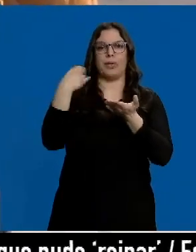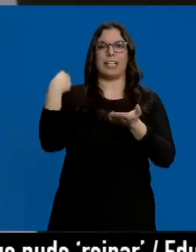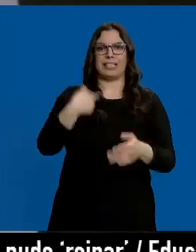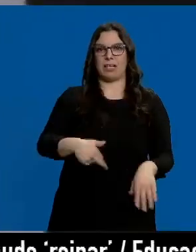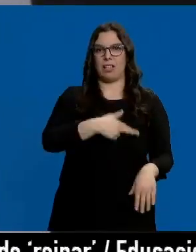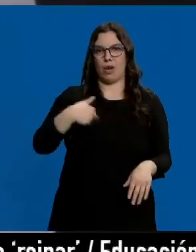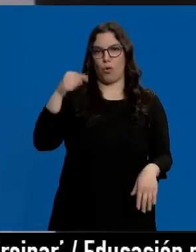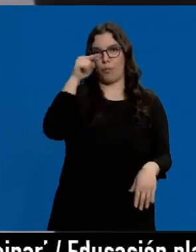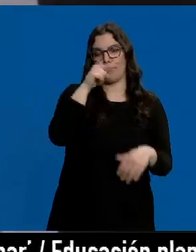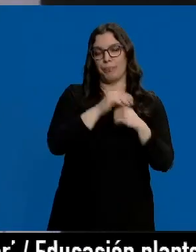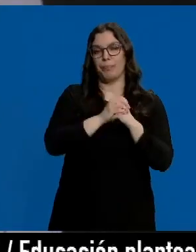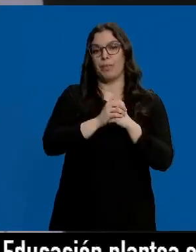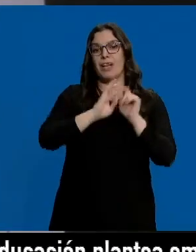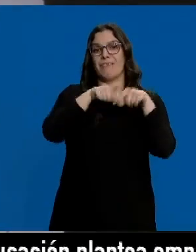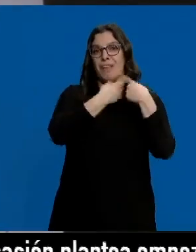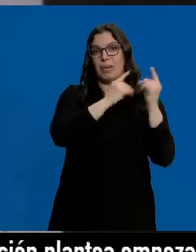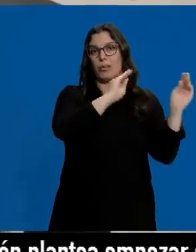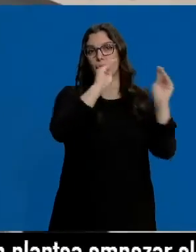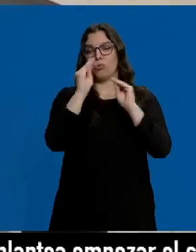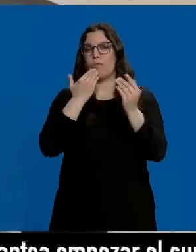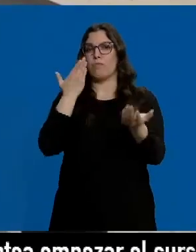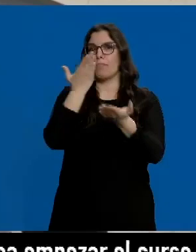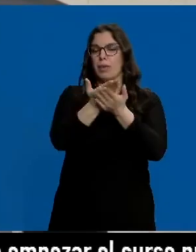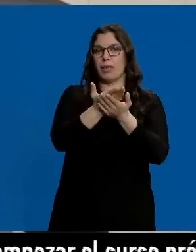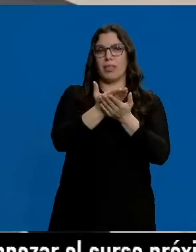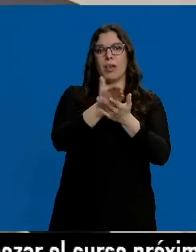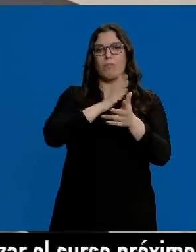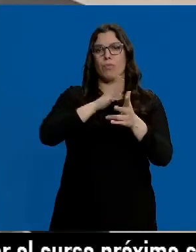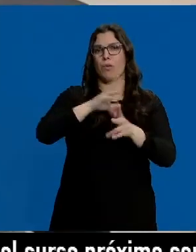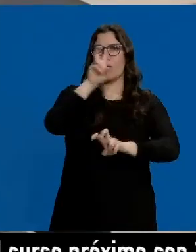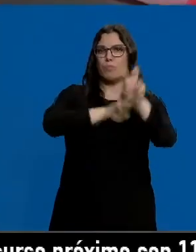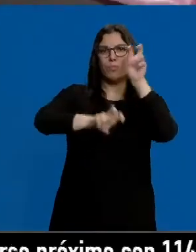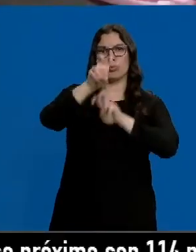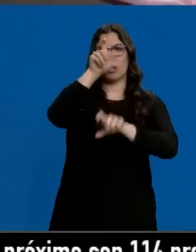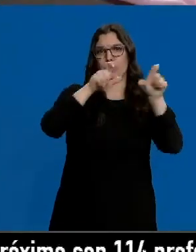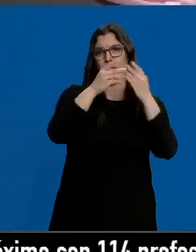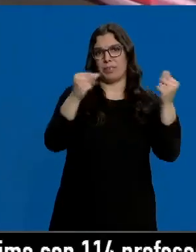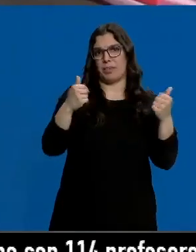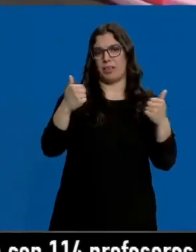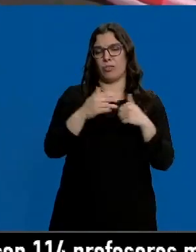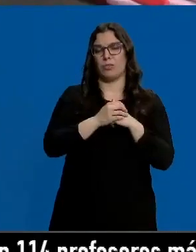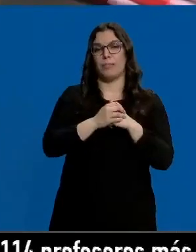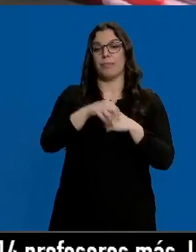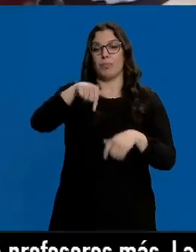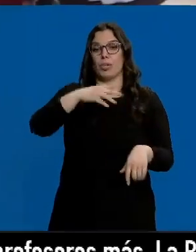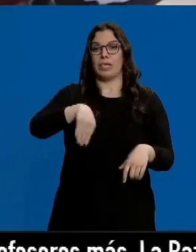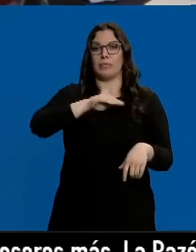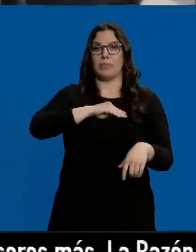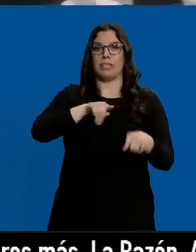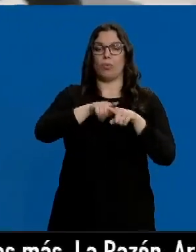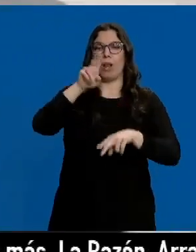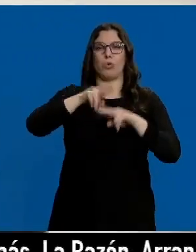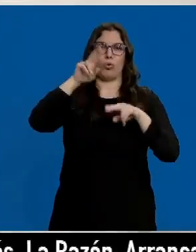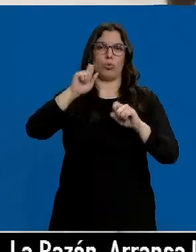Compostela. Mientras, las familias de los fallecidos siguen pidiendo que se busquen los cuerpos de los desaparecidos. Hoy España está de luto